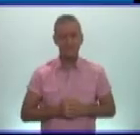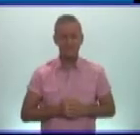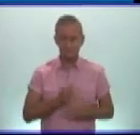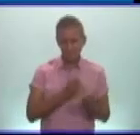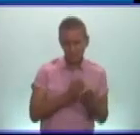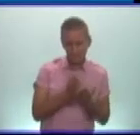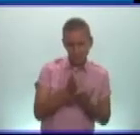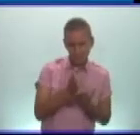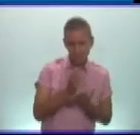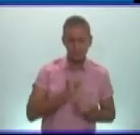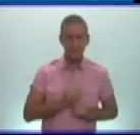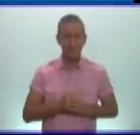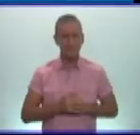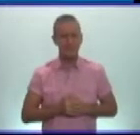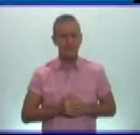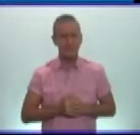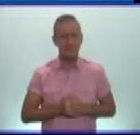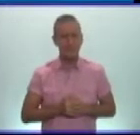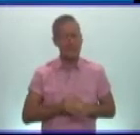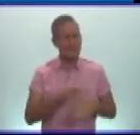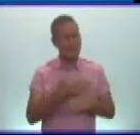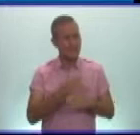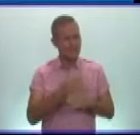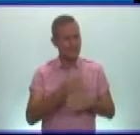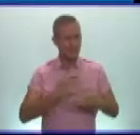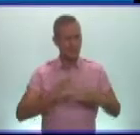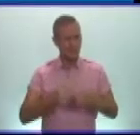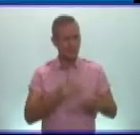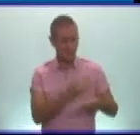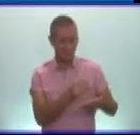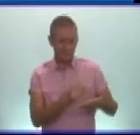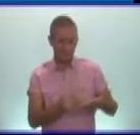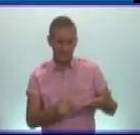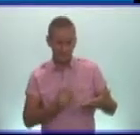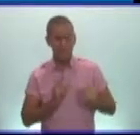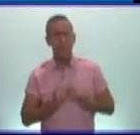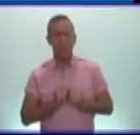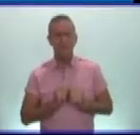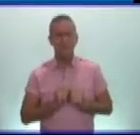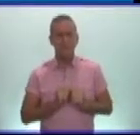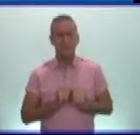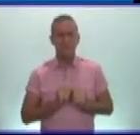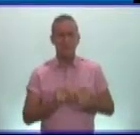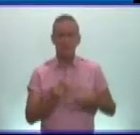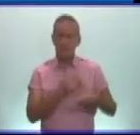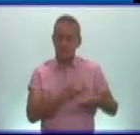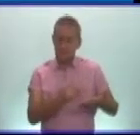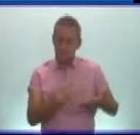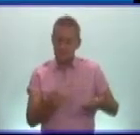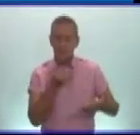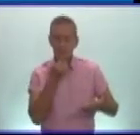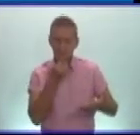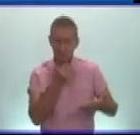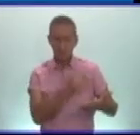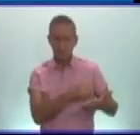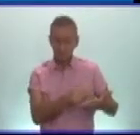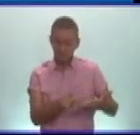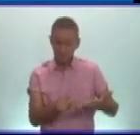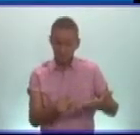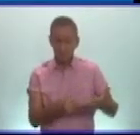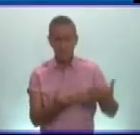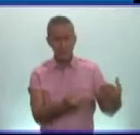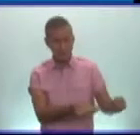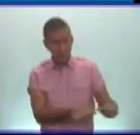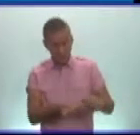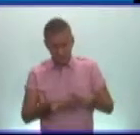Continuamos entonces con los diferentes tipos de cartas con los que podemos contar, con las que podemos escribir, las que podemos incluso estar recibiendo.